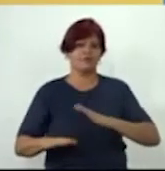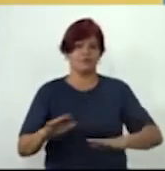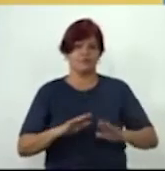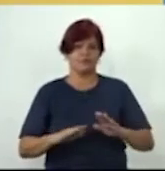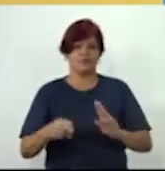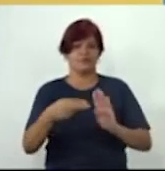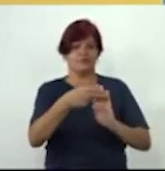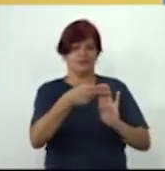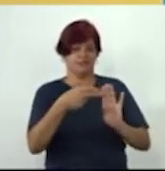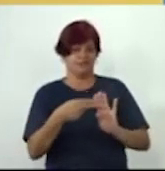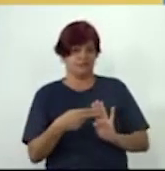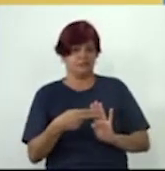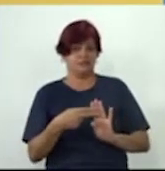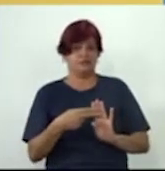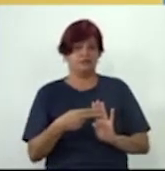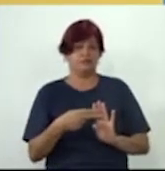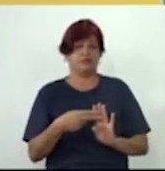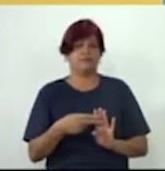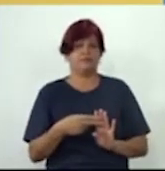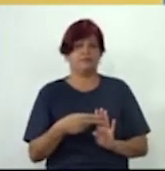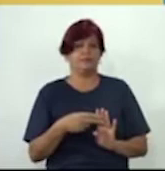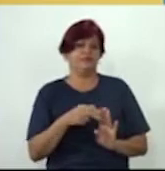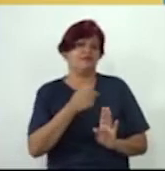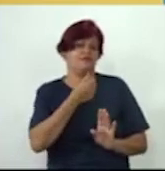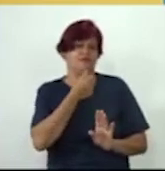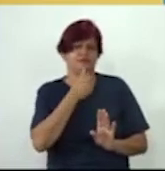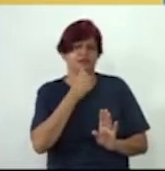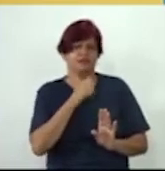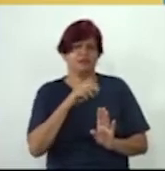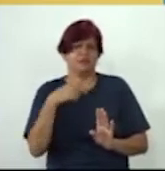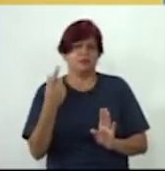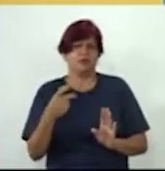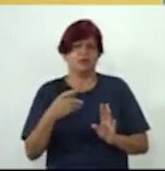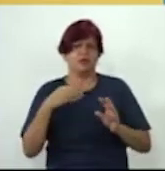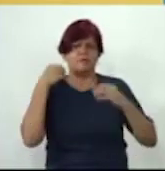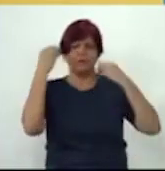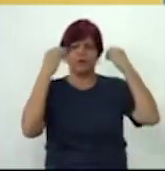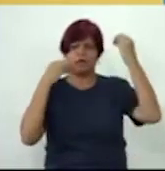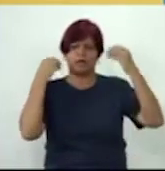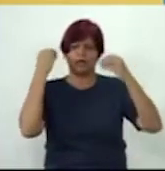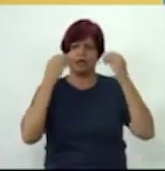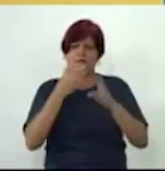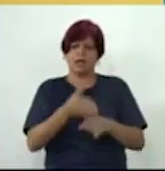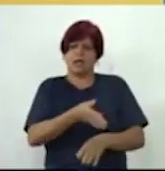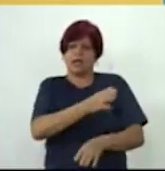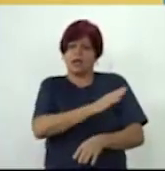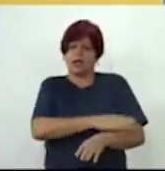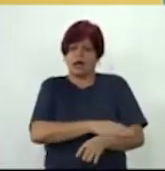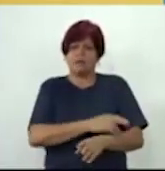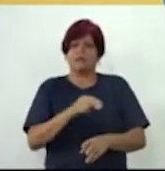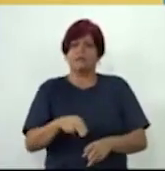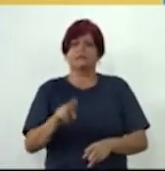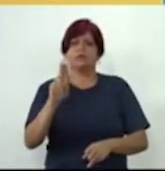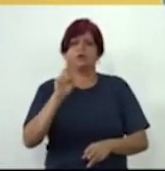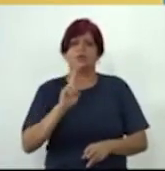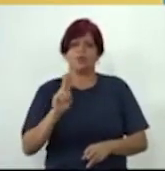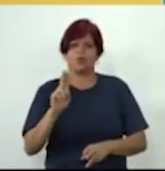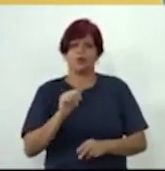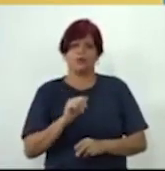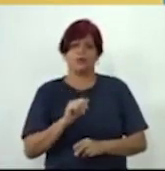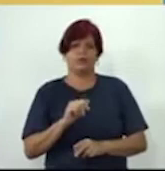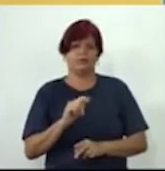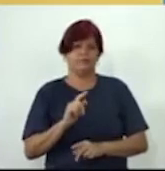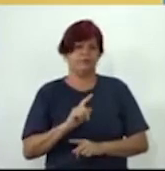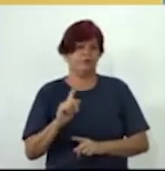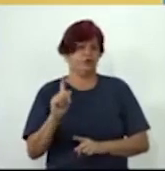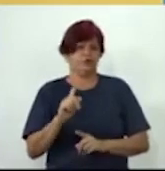asignatura se facilita por el análisis previo que se realice de la unidad. No constituye